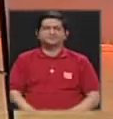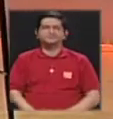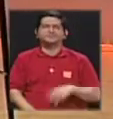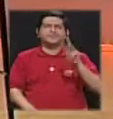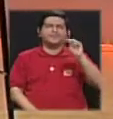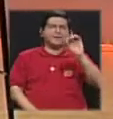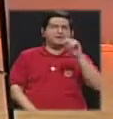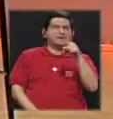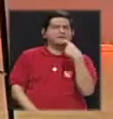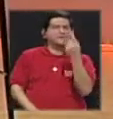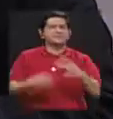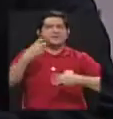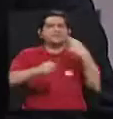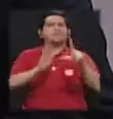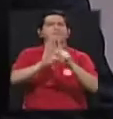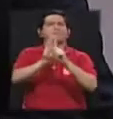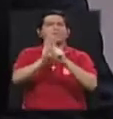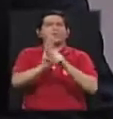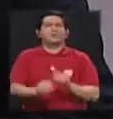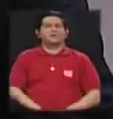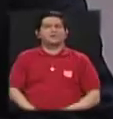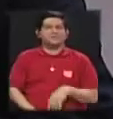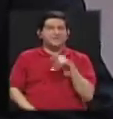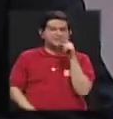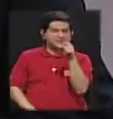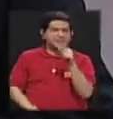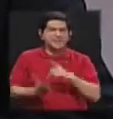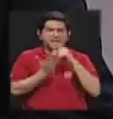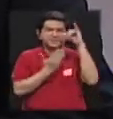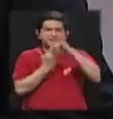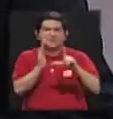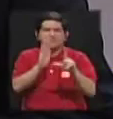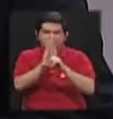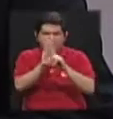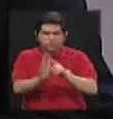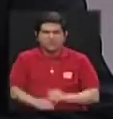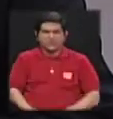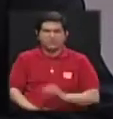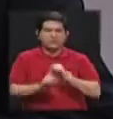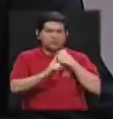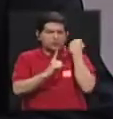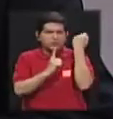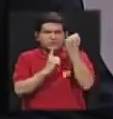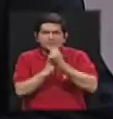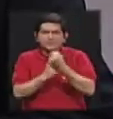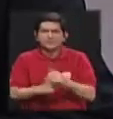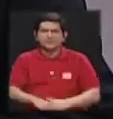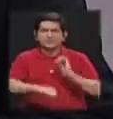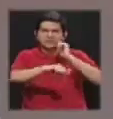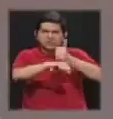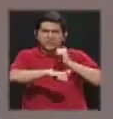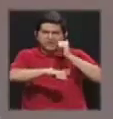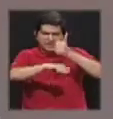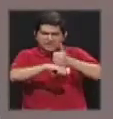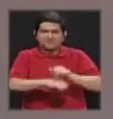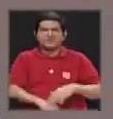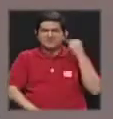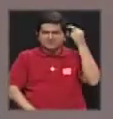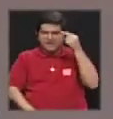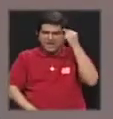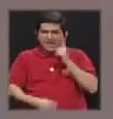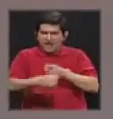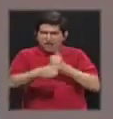usted señalaba algunos problemas de legalidad en este proyecto de ley y en las condiciones que están poniendo que está poniendo el gobierno